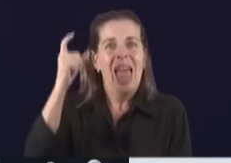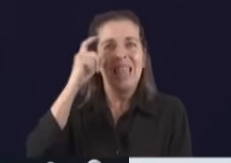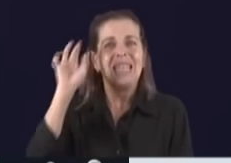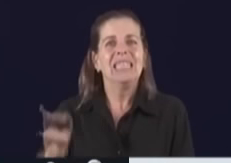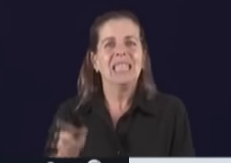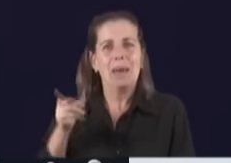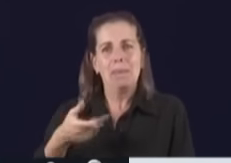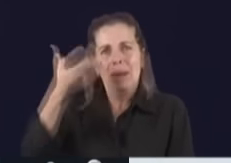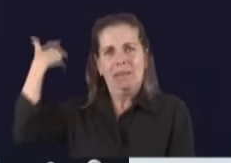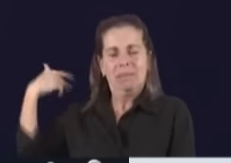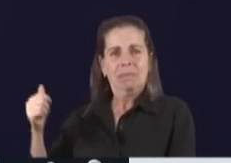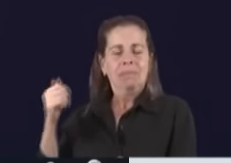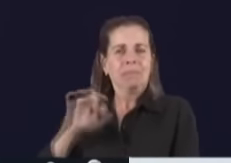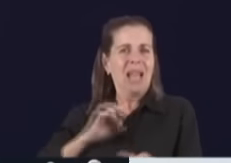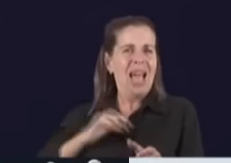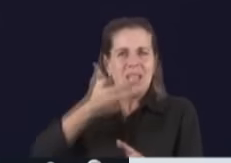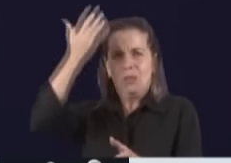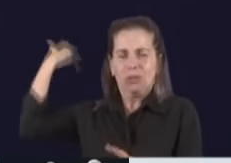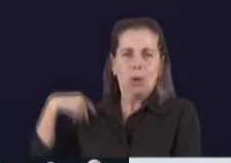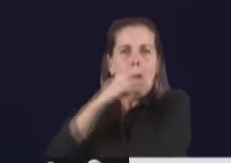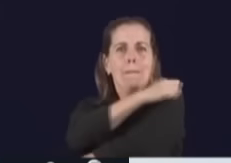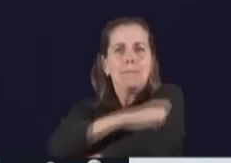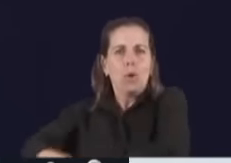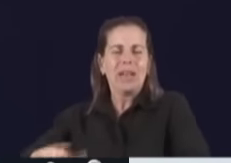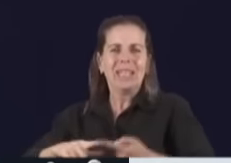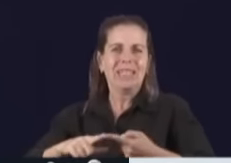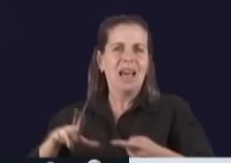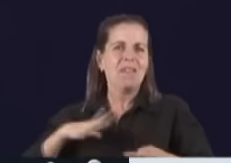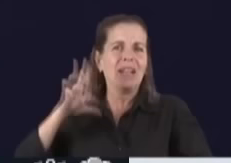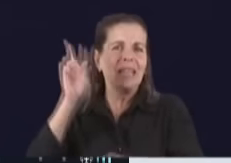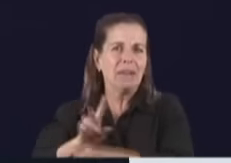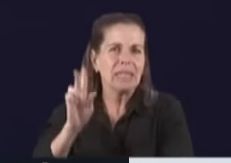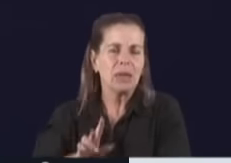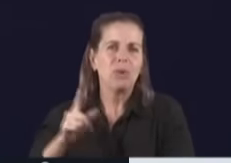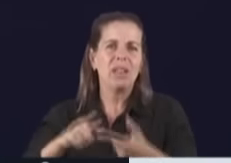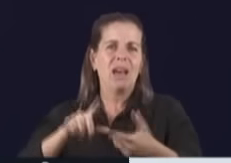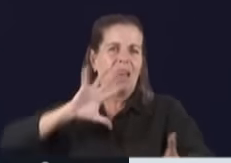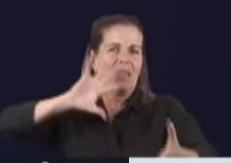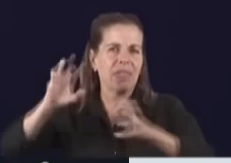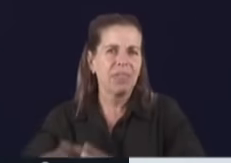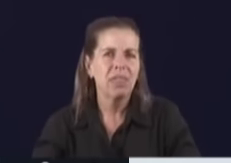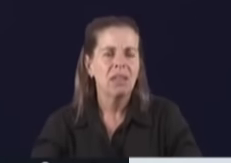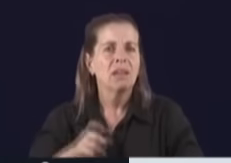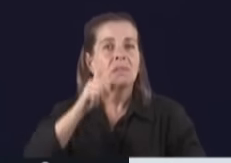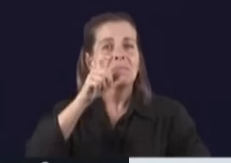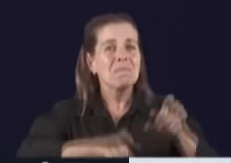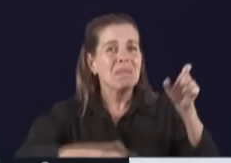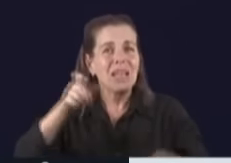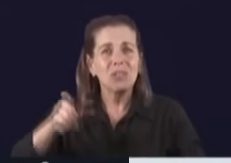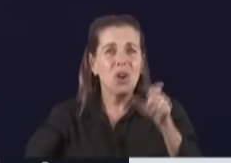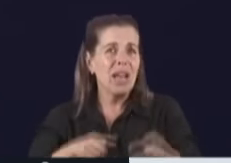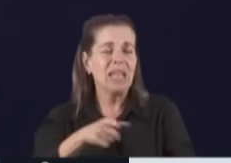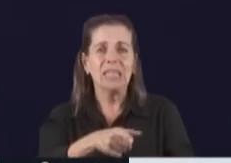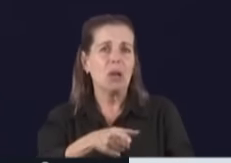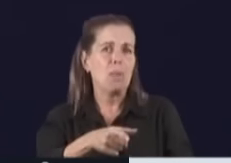Una Argentina pobre, caótica e insegura, donde el ciudadano promedio no tenía forma de